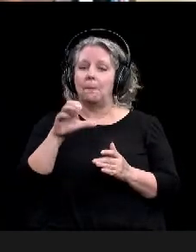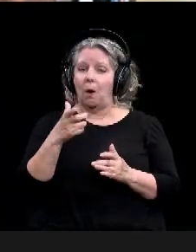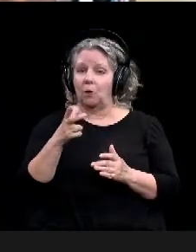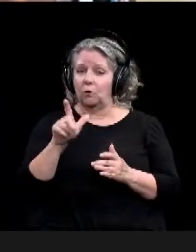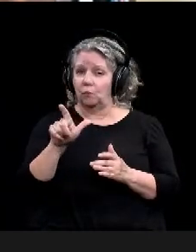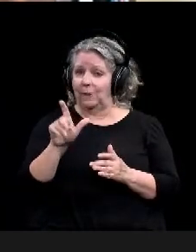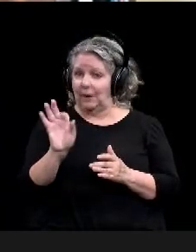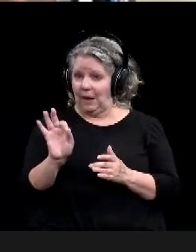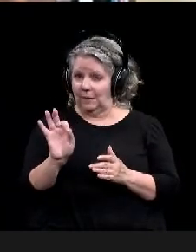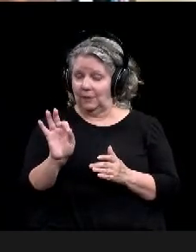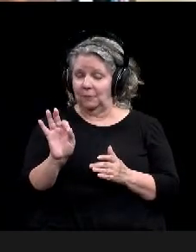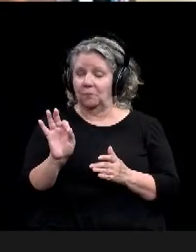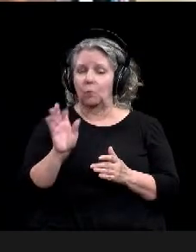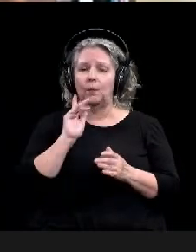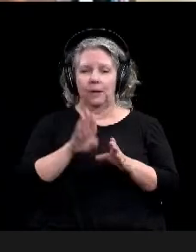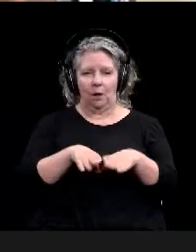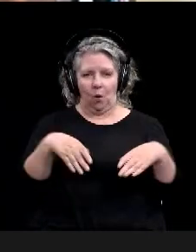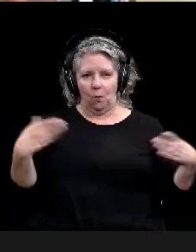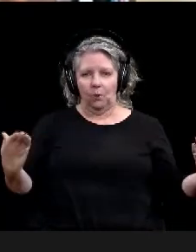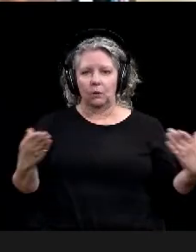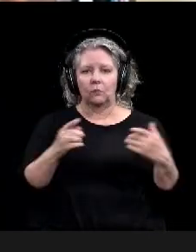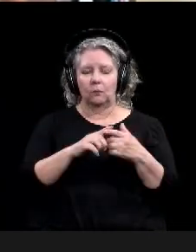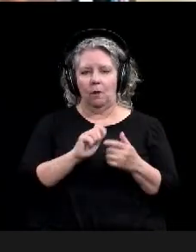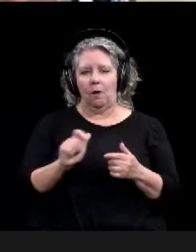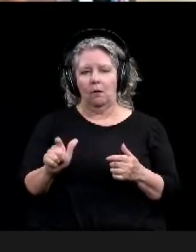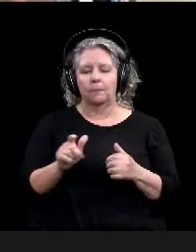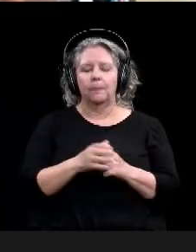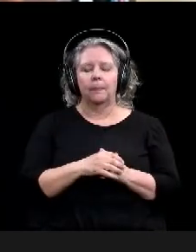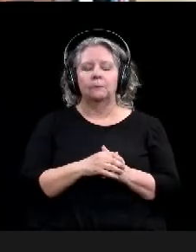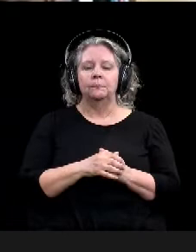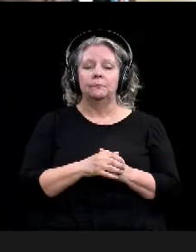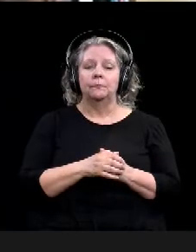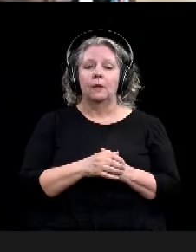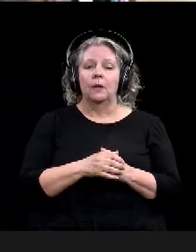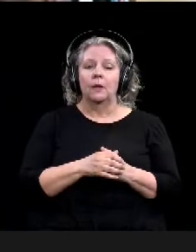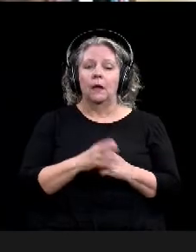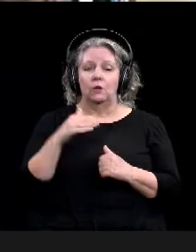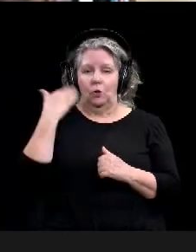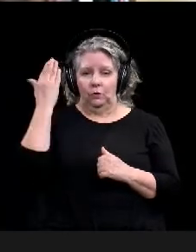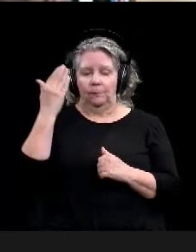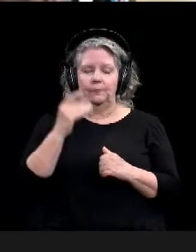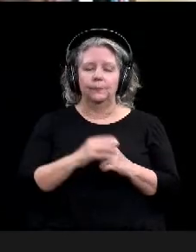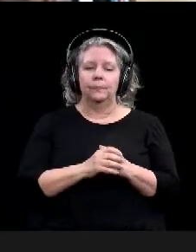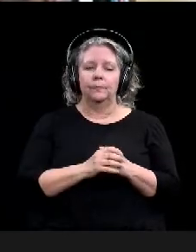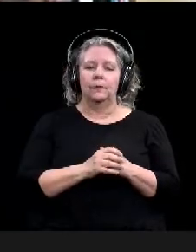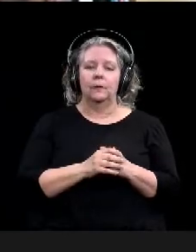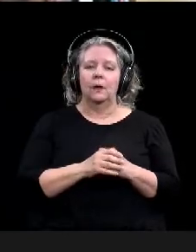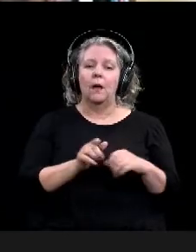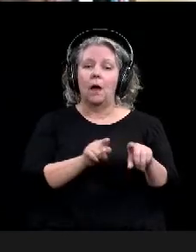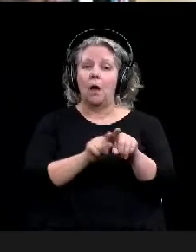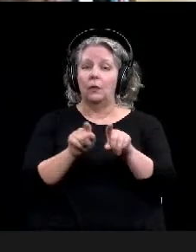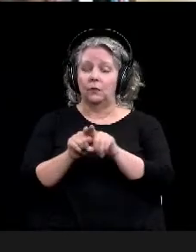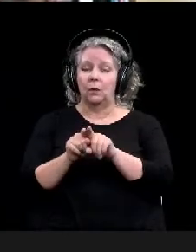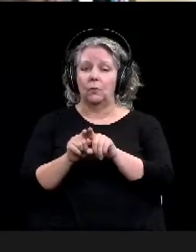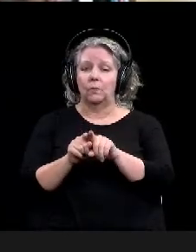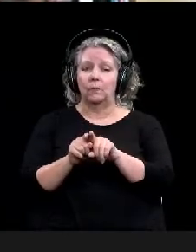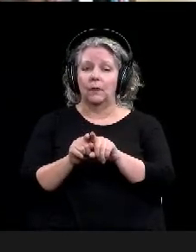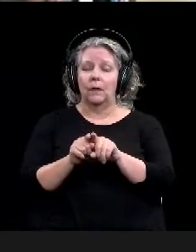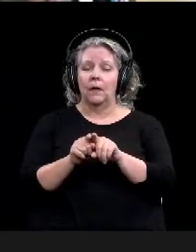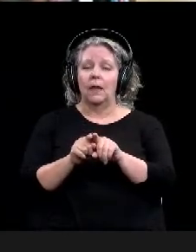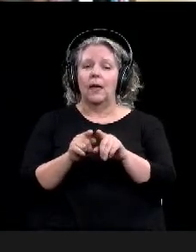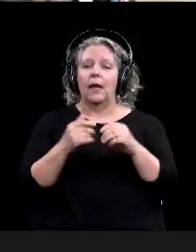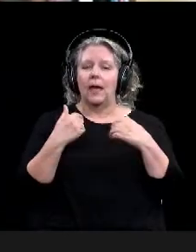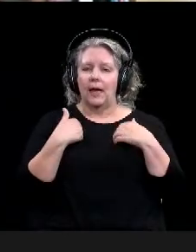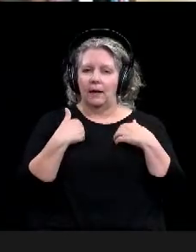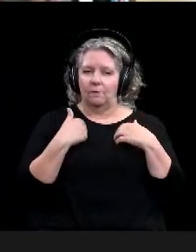esa es la expanda que expande acción y hay una opción en la registración para que todos